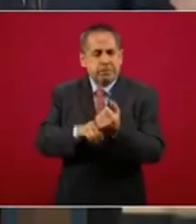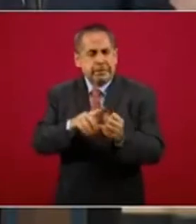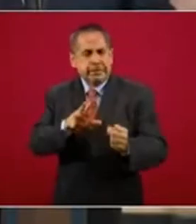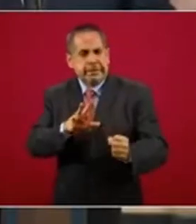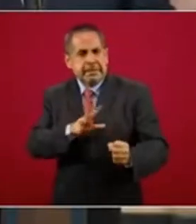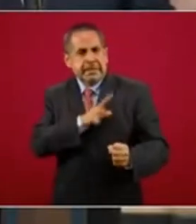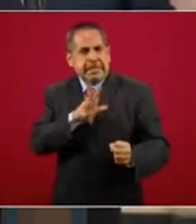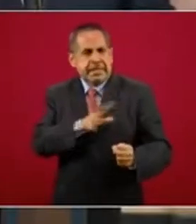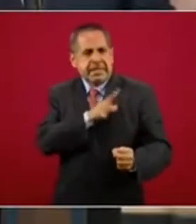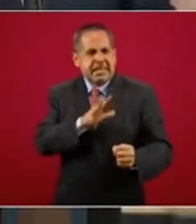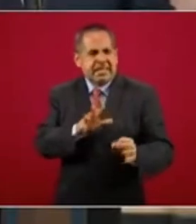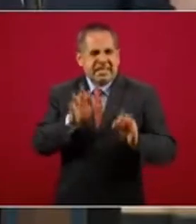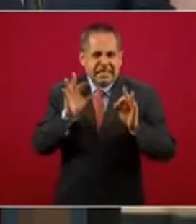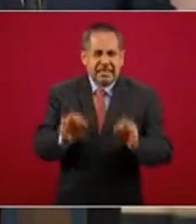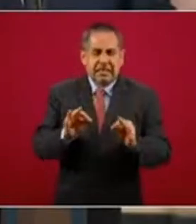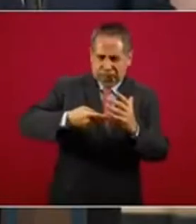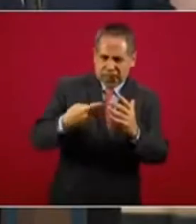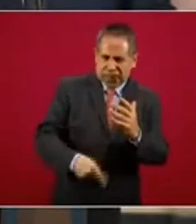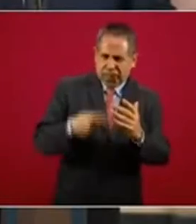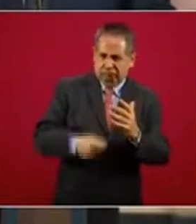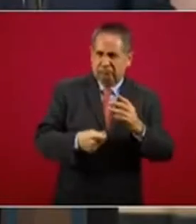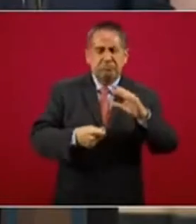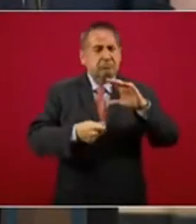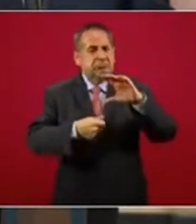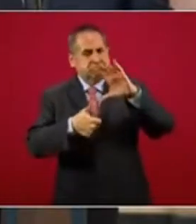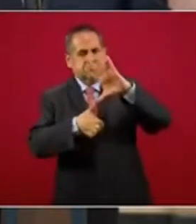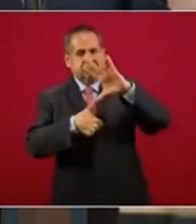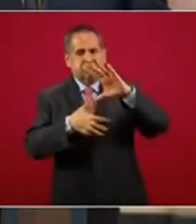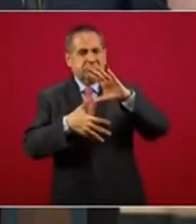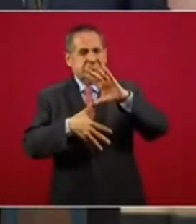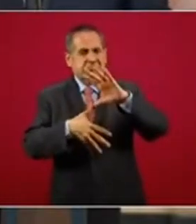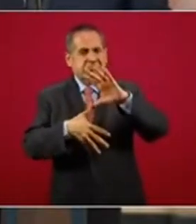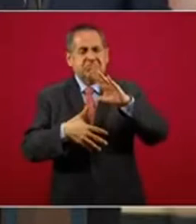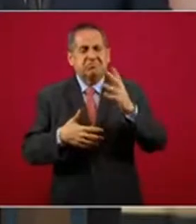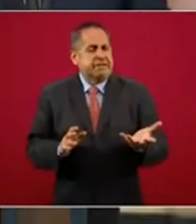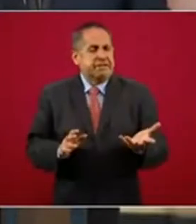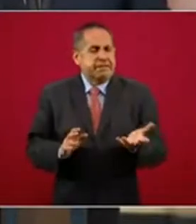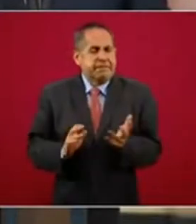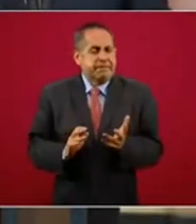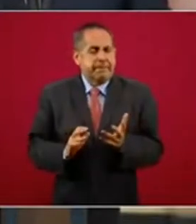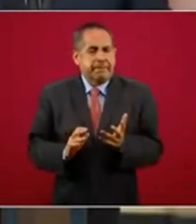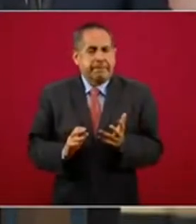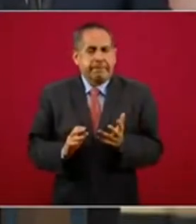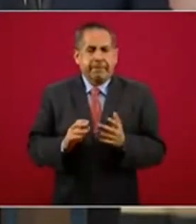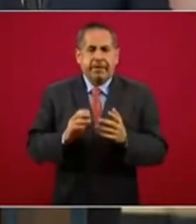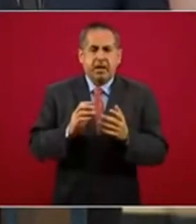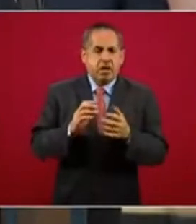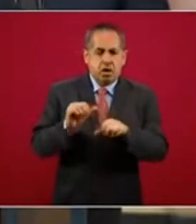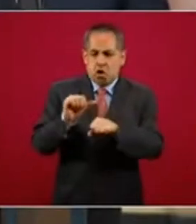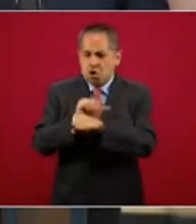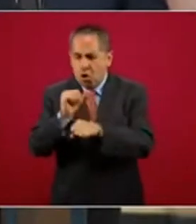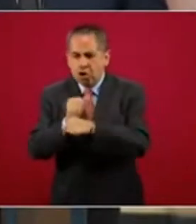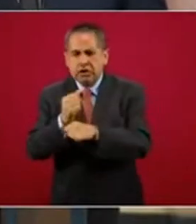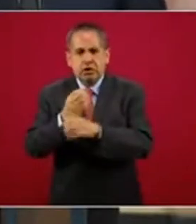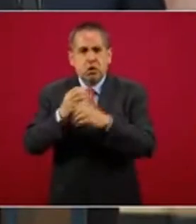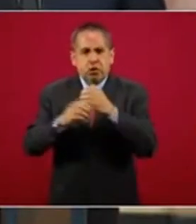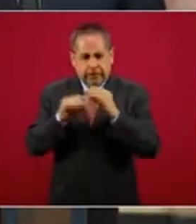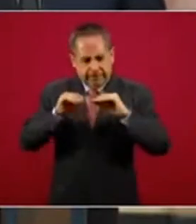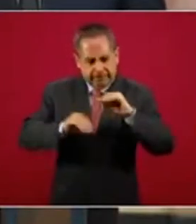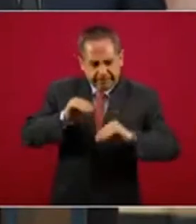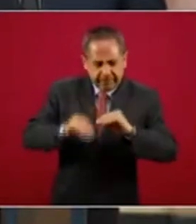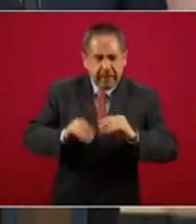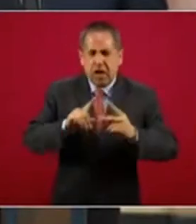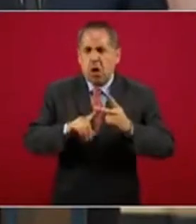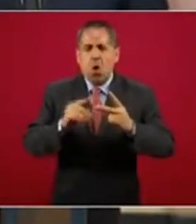destruirnos. Miren sus brazos. Quiere más a esa mierda que a nosotros. Yo digo que chale. Tú no eres el líder